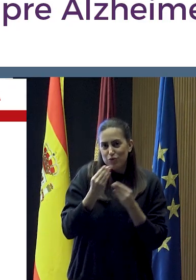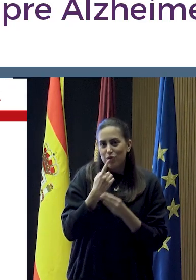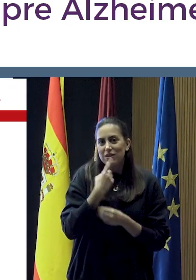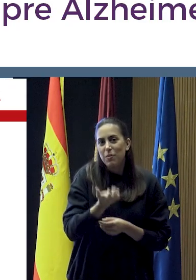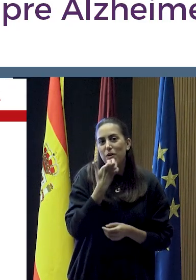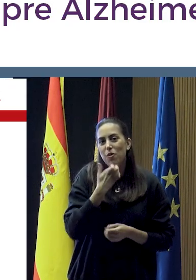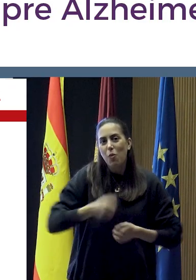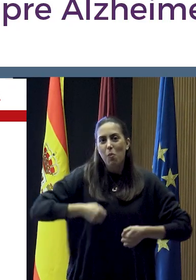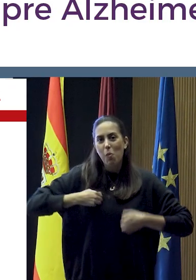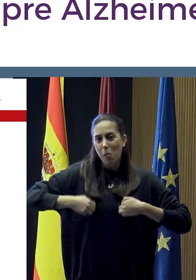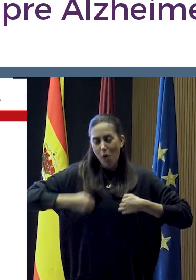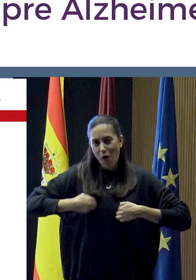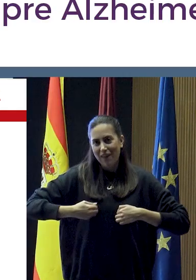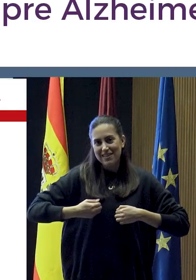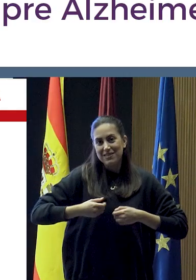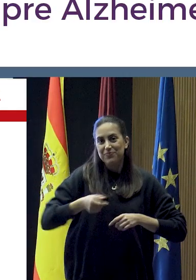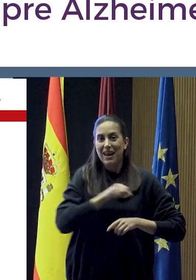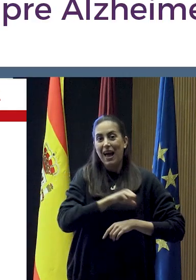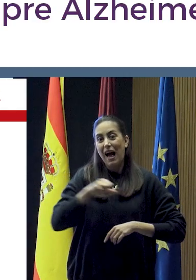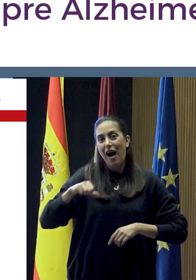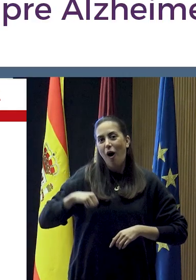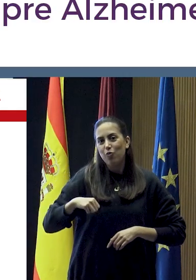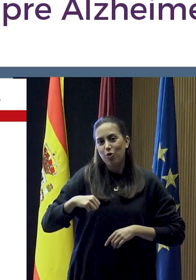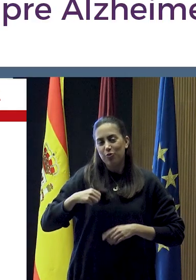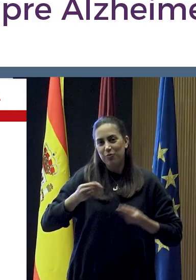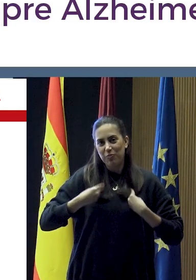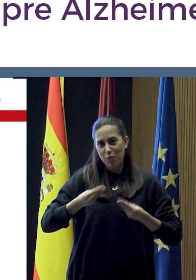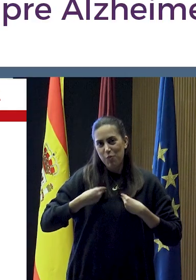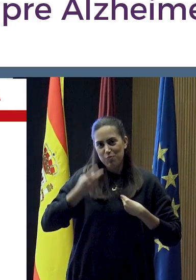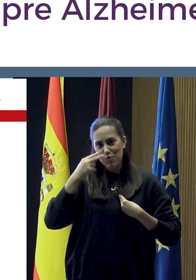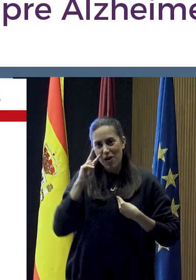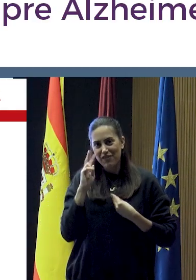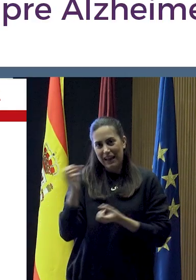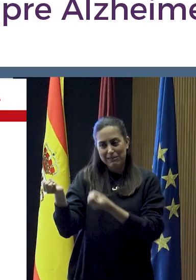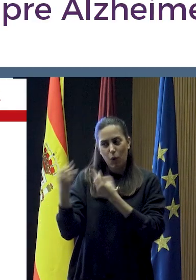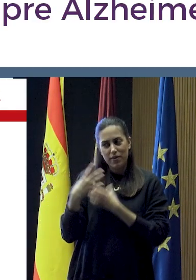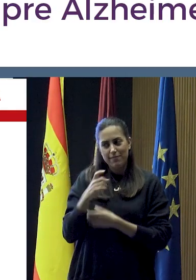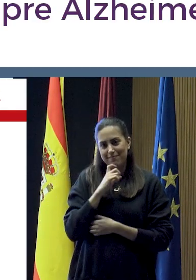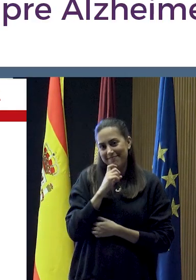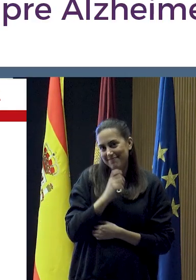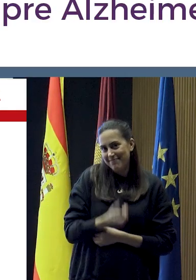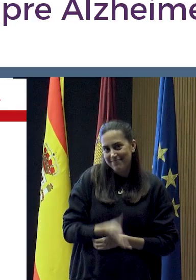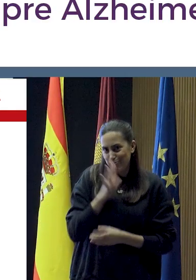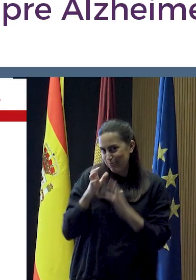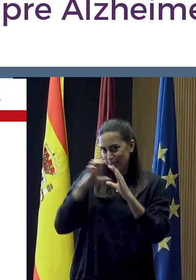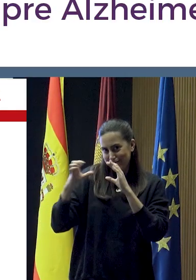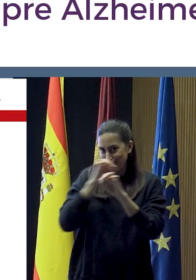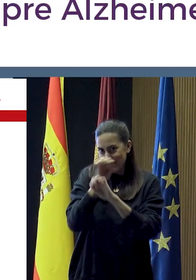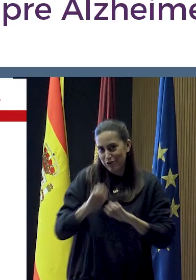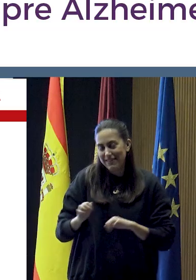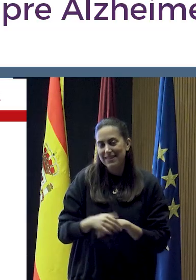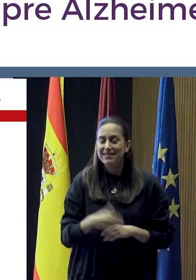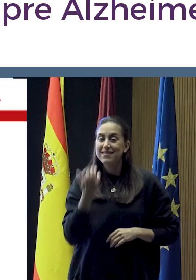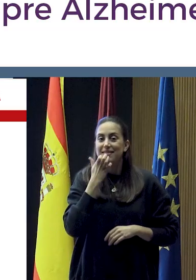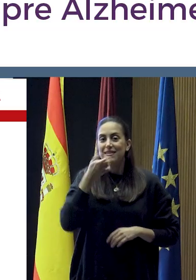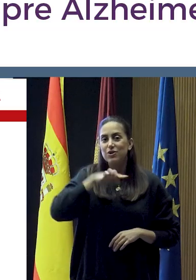me cuente su memoria autobiográfica, por mucho que lo intente y me intente comunicar con él. Contra ni más si lo que